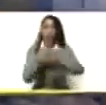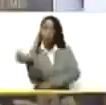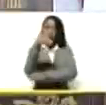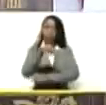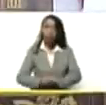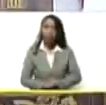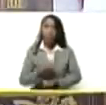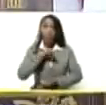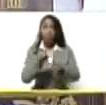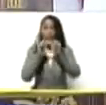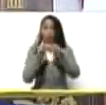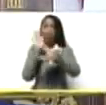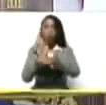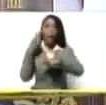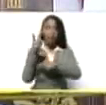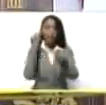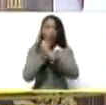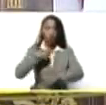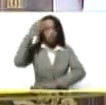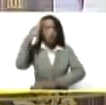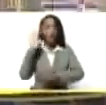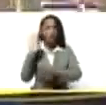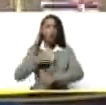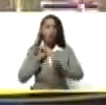la afectación del servicio eléctrico